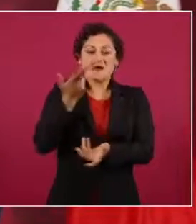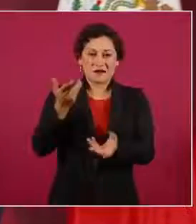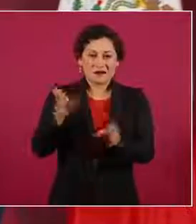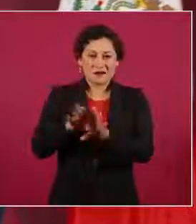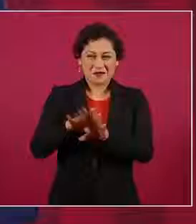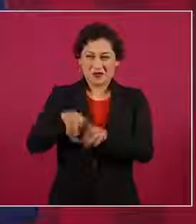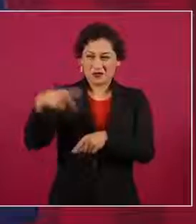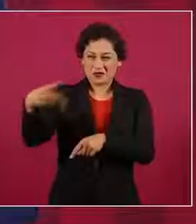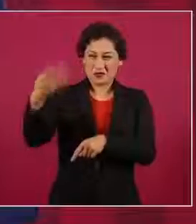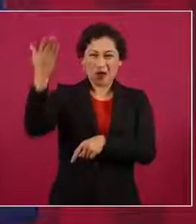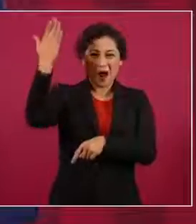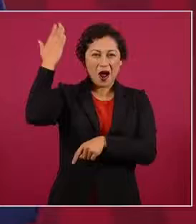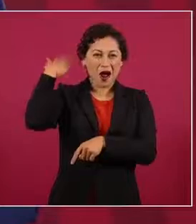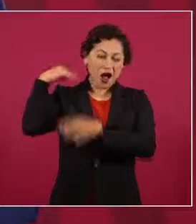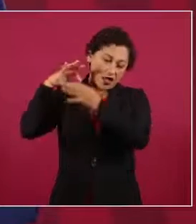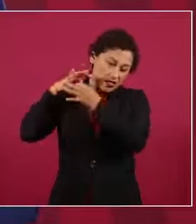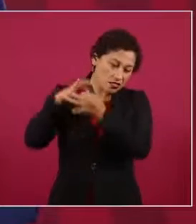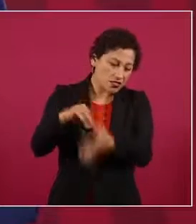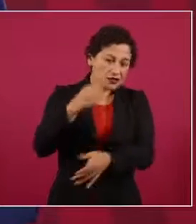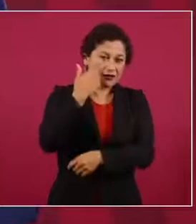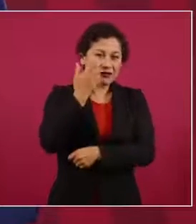son racistas,